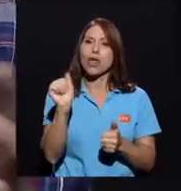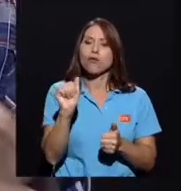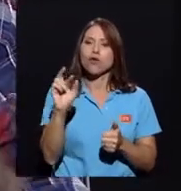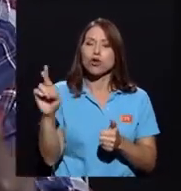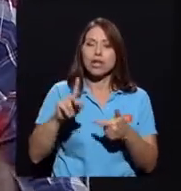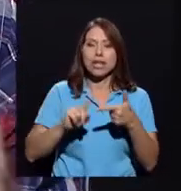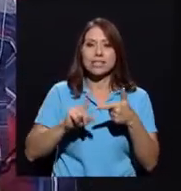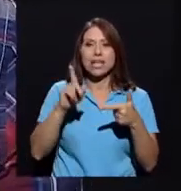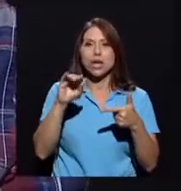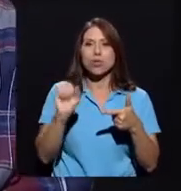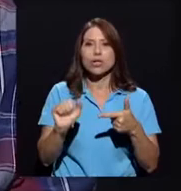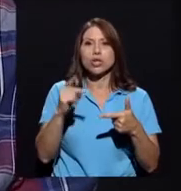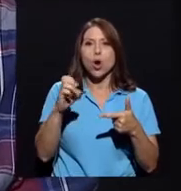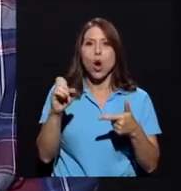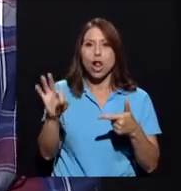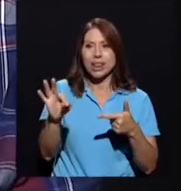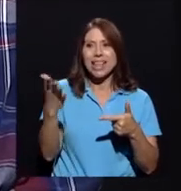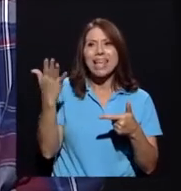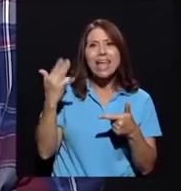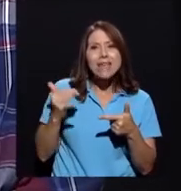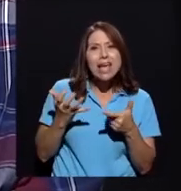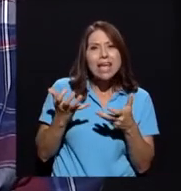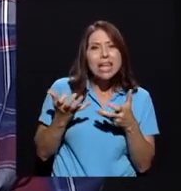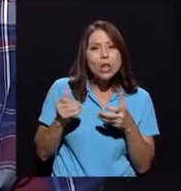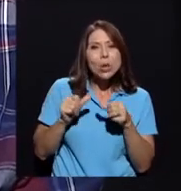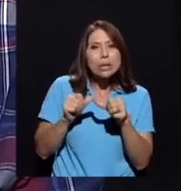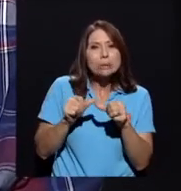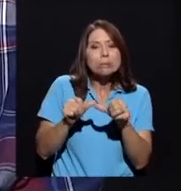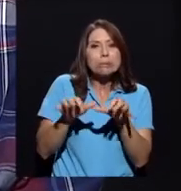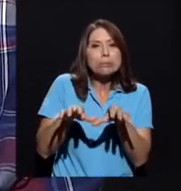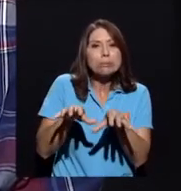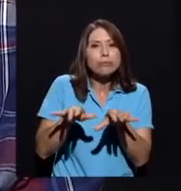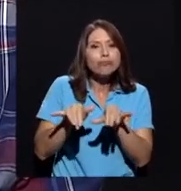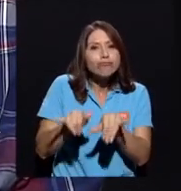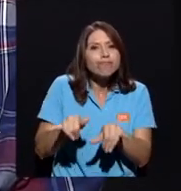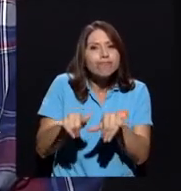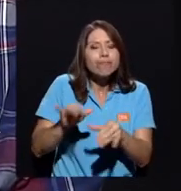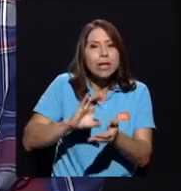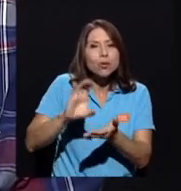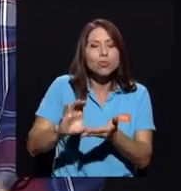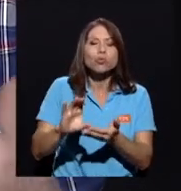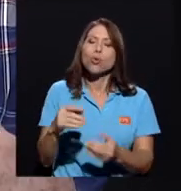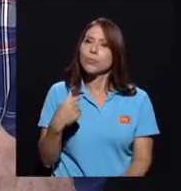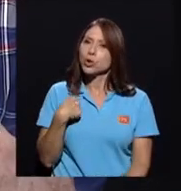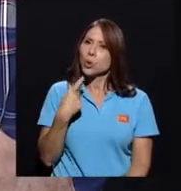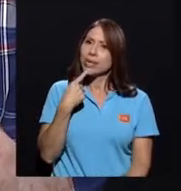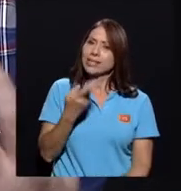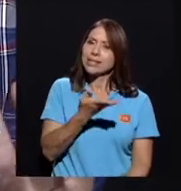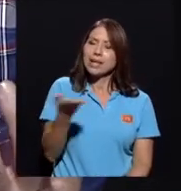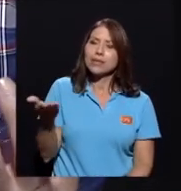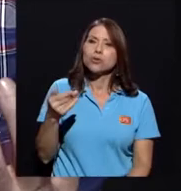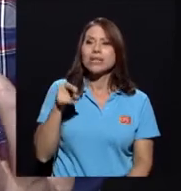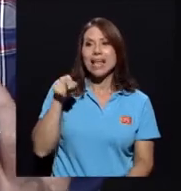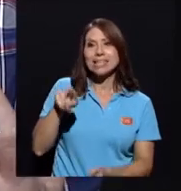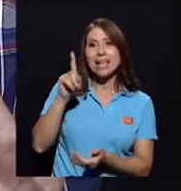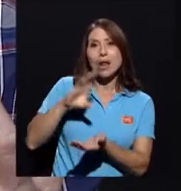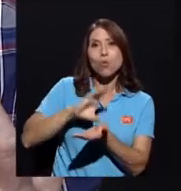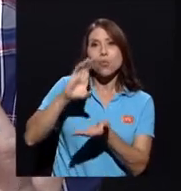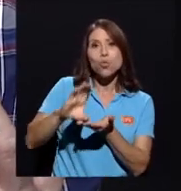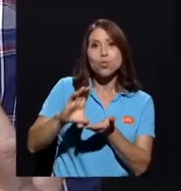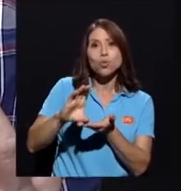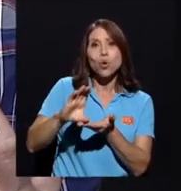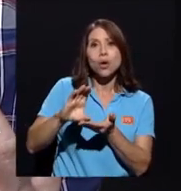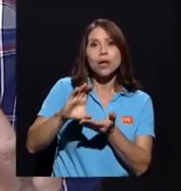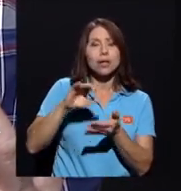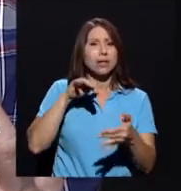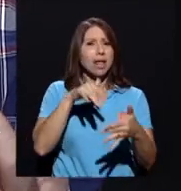que había estado como sosteniendo un poco el curso yo lo que les decía es que era un curso al que los estudiantes le tenían